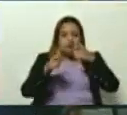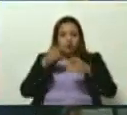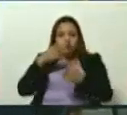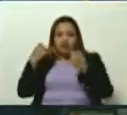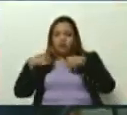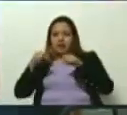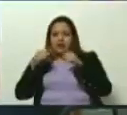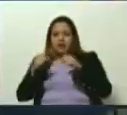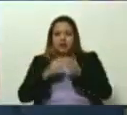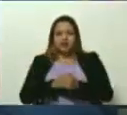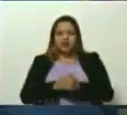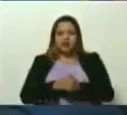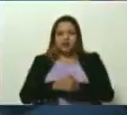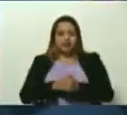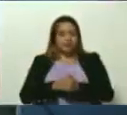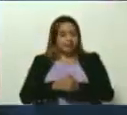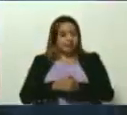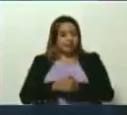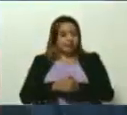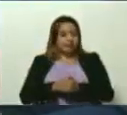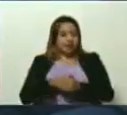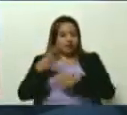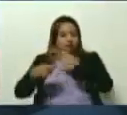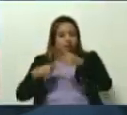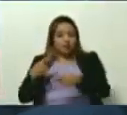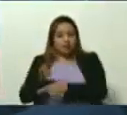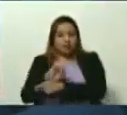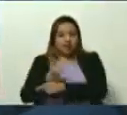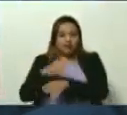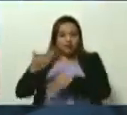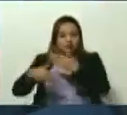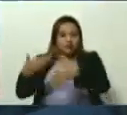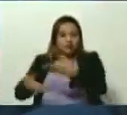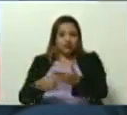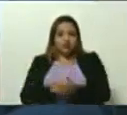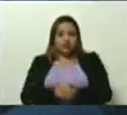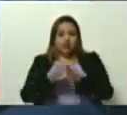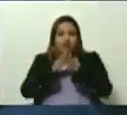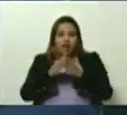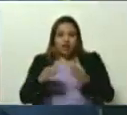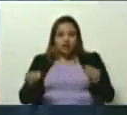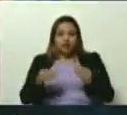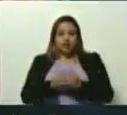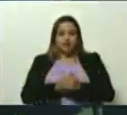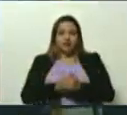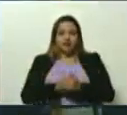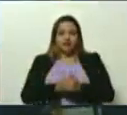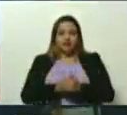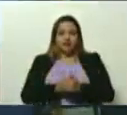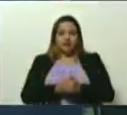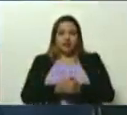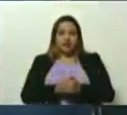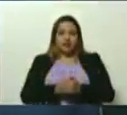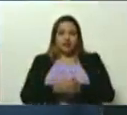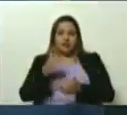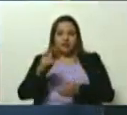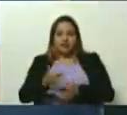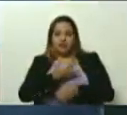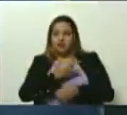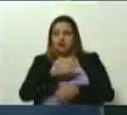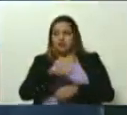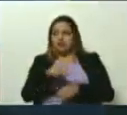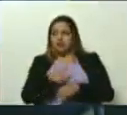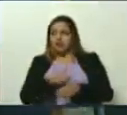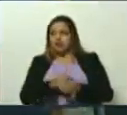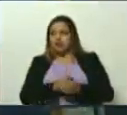prácticas, la actuación, el debido proceso y la celeridad procesal en todos estos elementos. Igualmente la Universidad Nacional Experimental